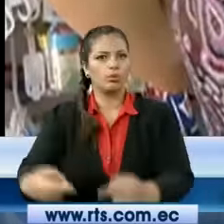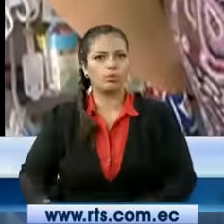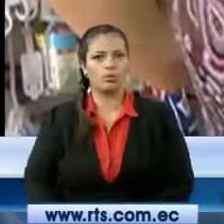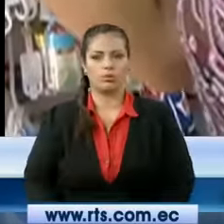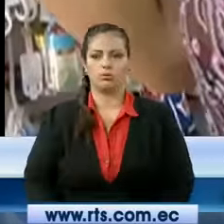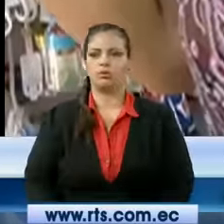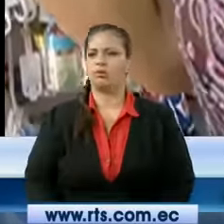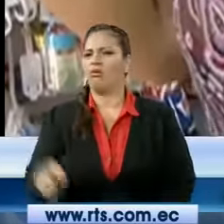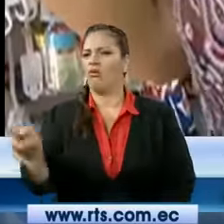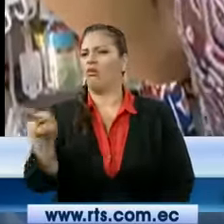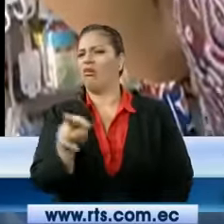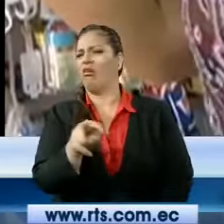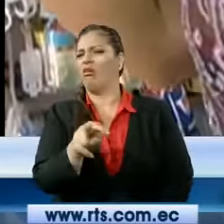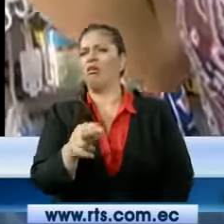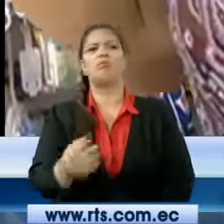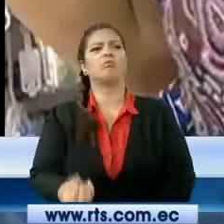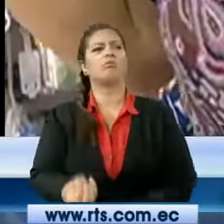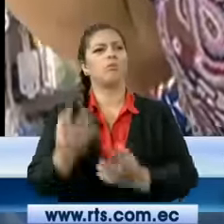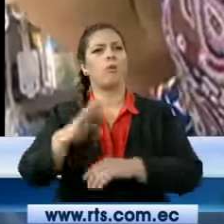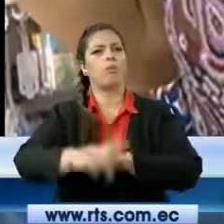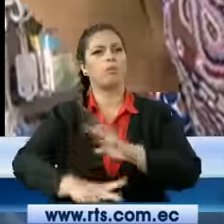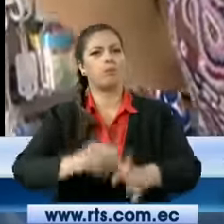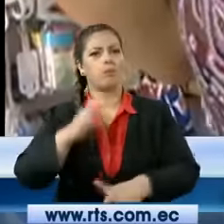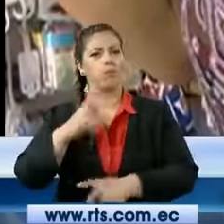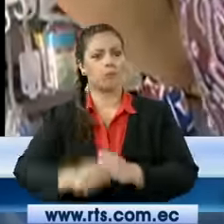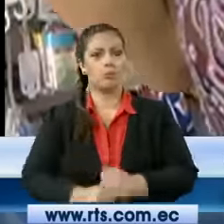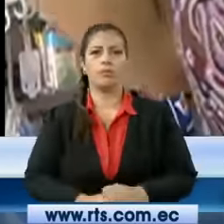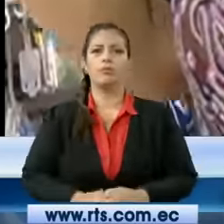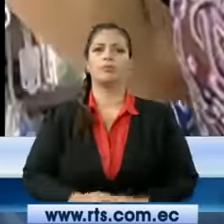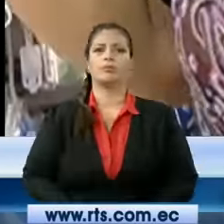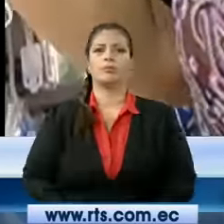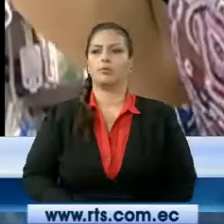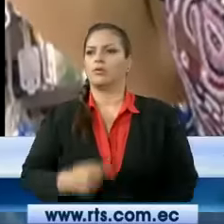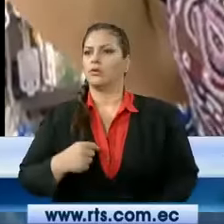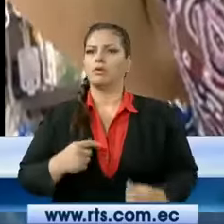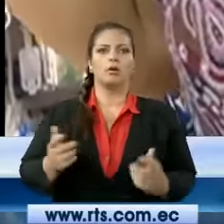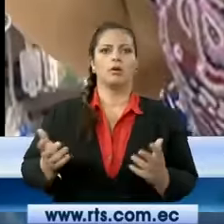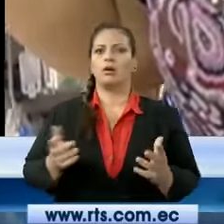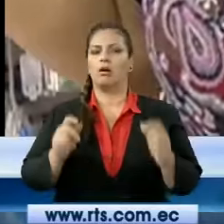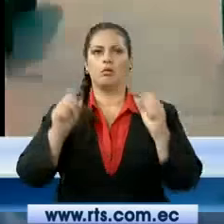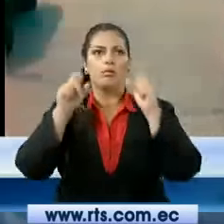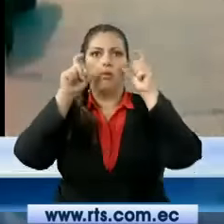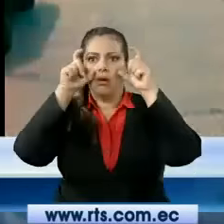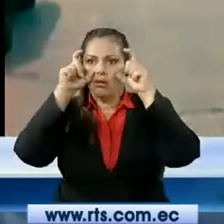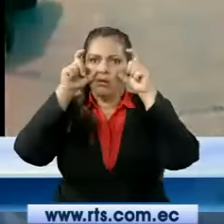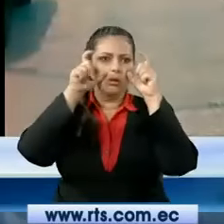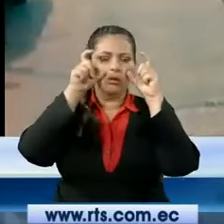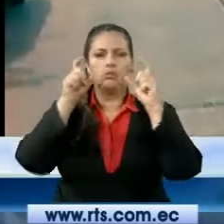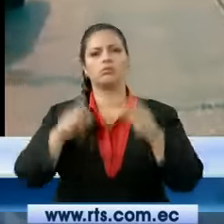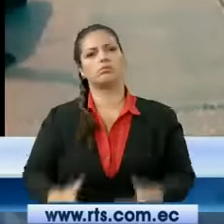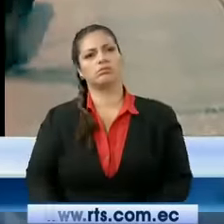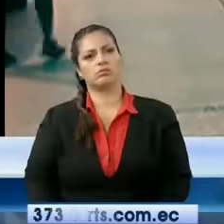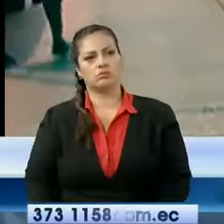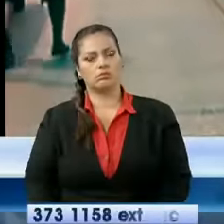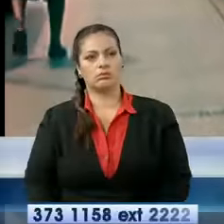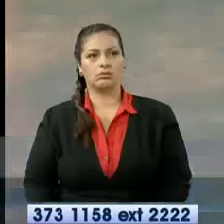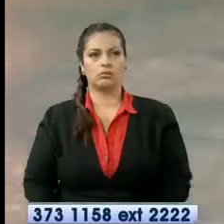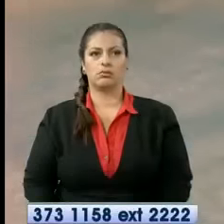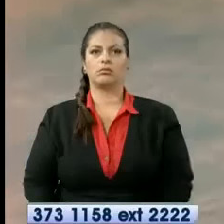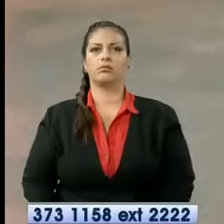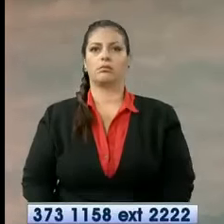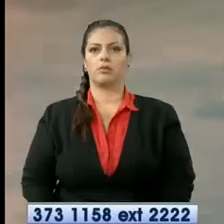hacheros es todos los días. Que los robos son cada momento y uno tiene que estar más atento. En ocasiones incluso aseguran haber recibido